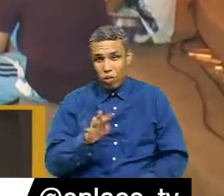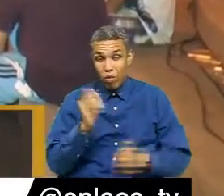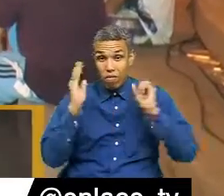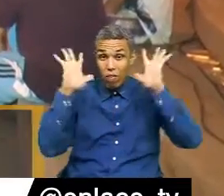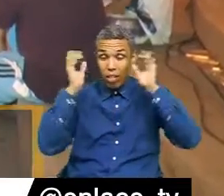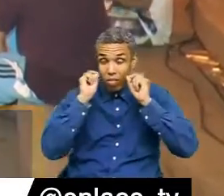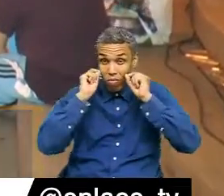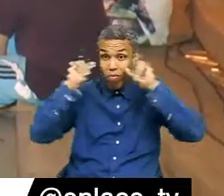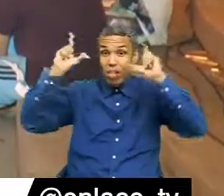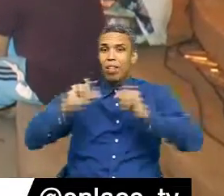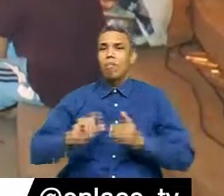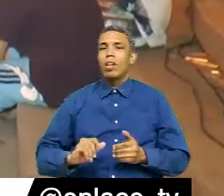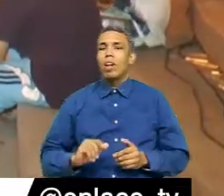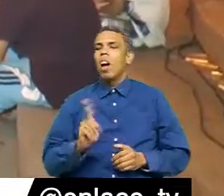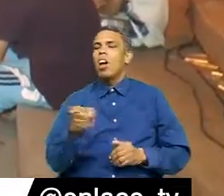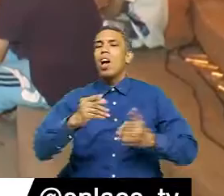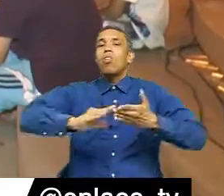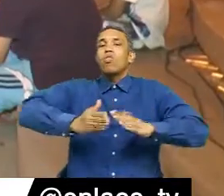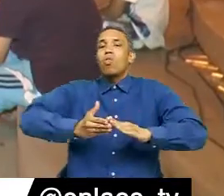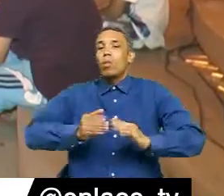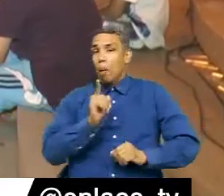la comunidad académica.